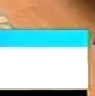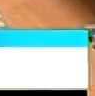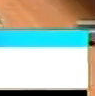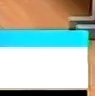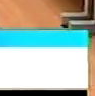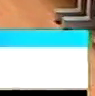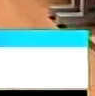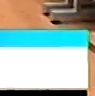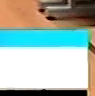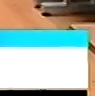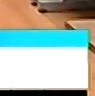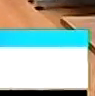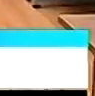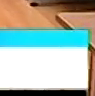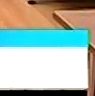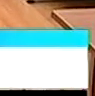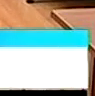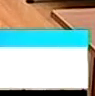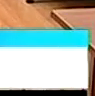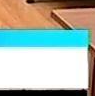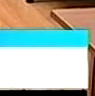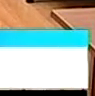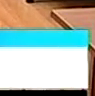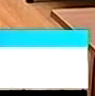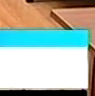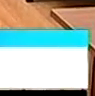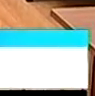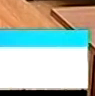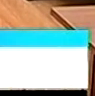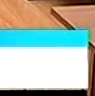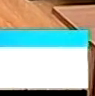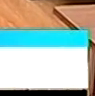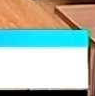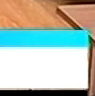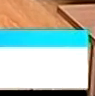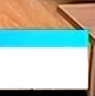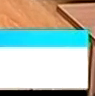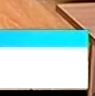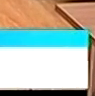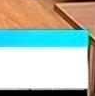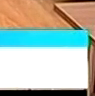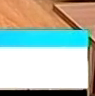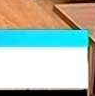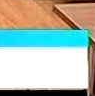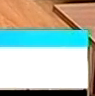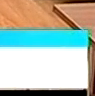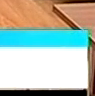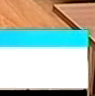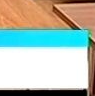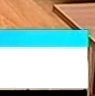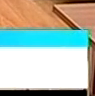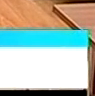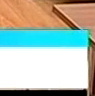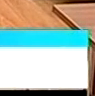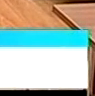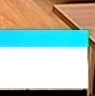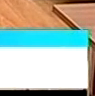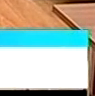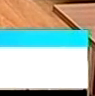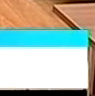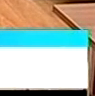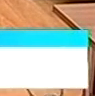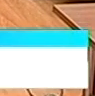comisión. Perdón, el congresista Villaciro no puede hacerlo. No, a ver,